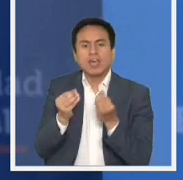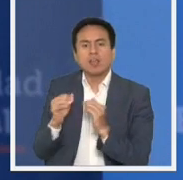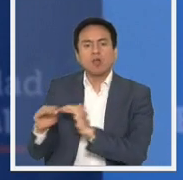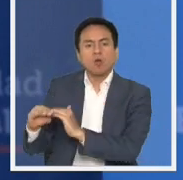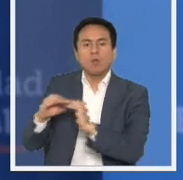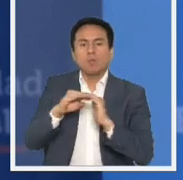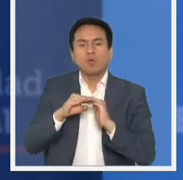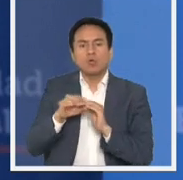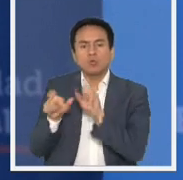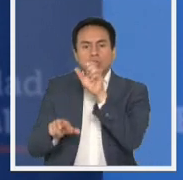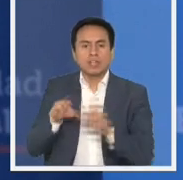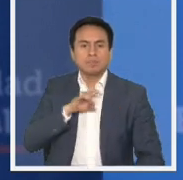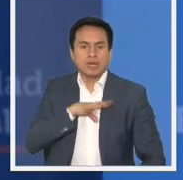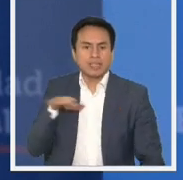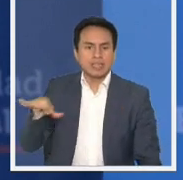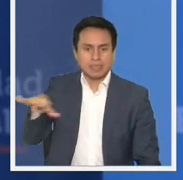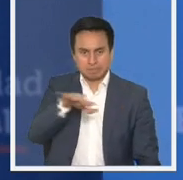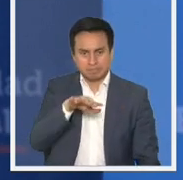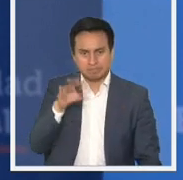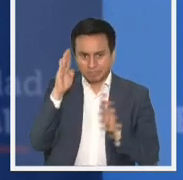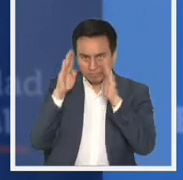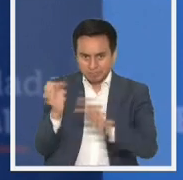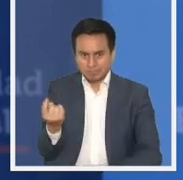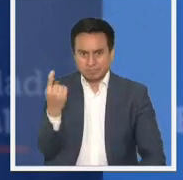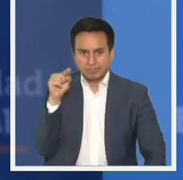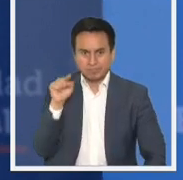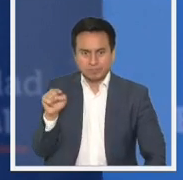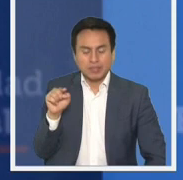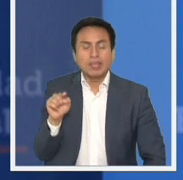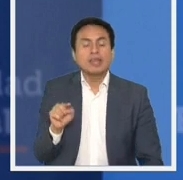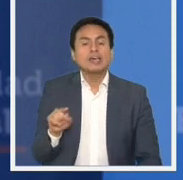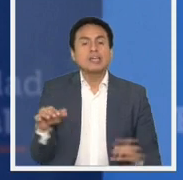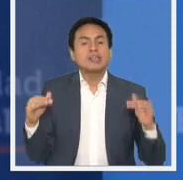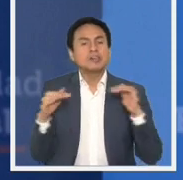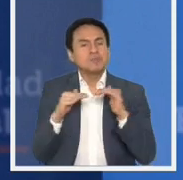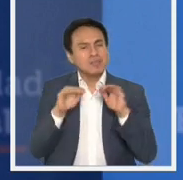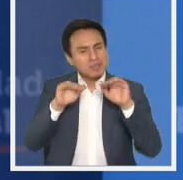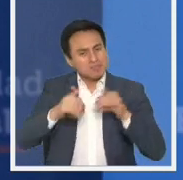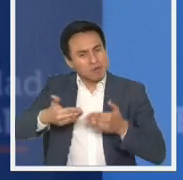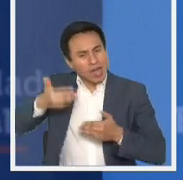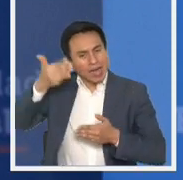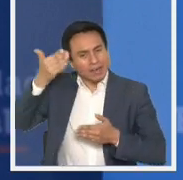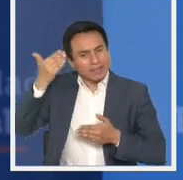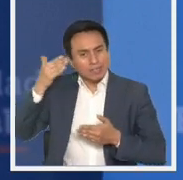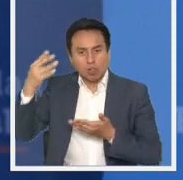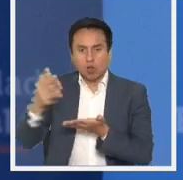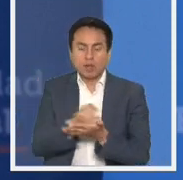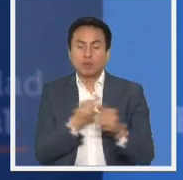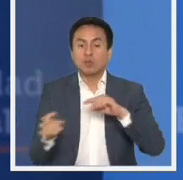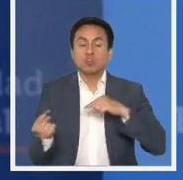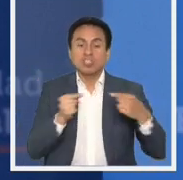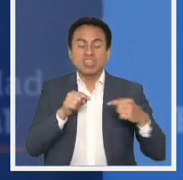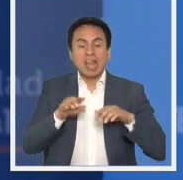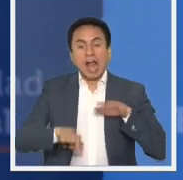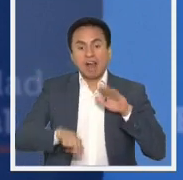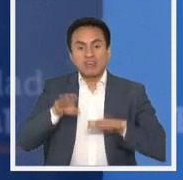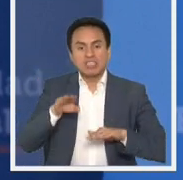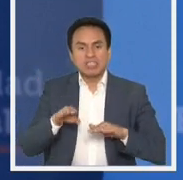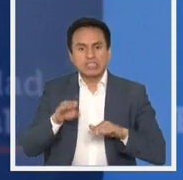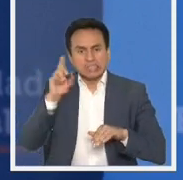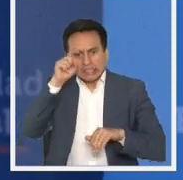de nuestra patria Al igual como se logró con discusiones que a veces fueron